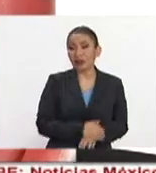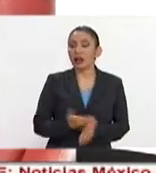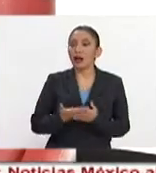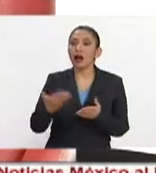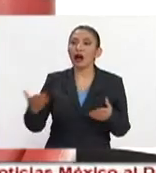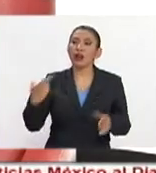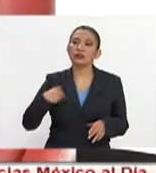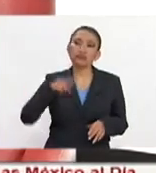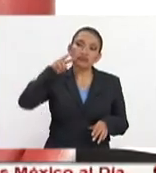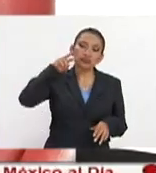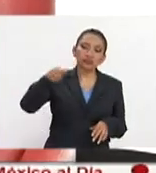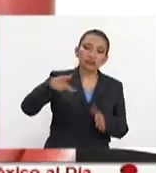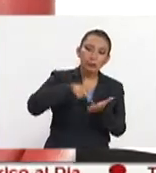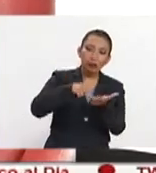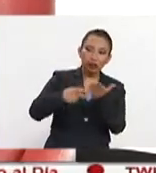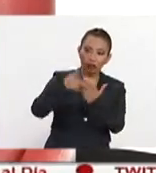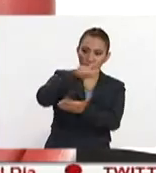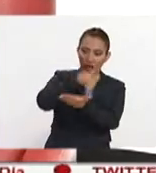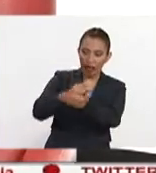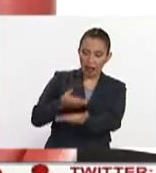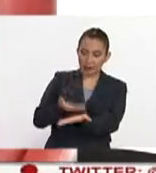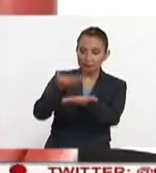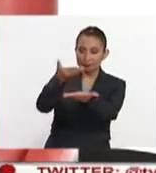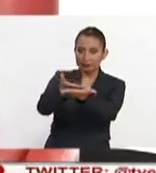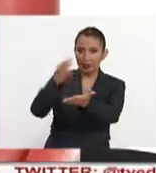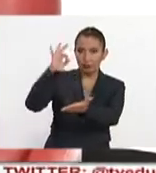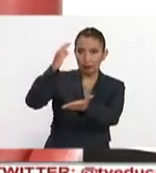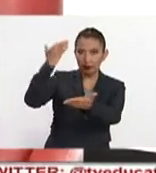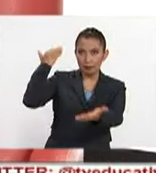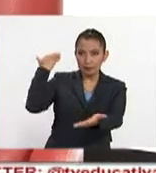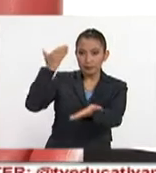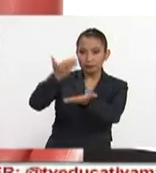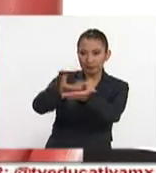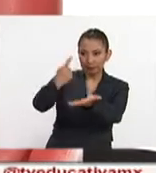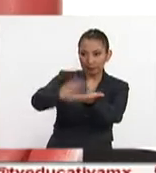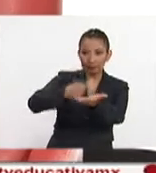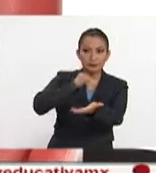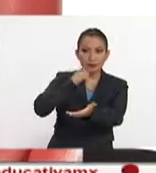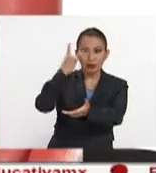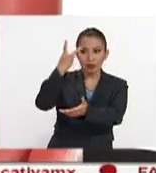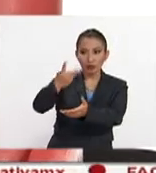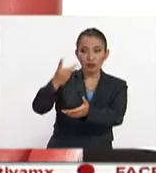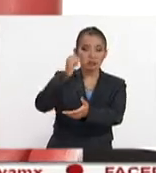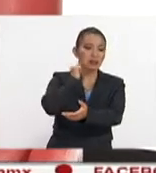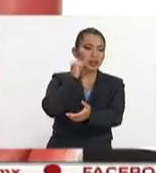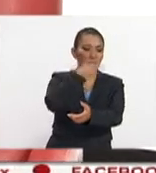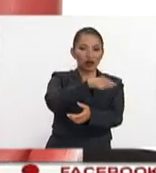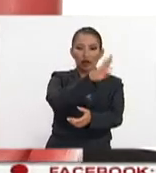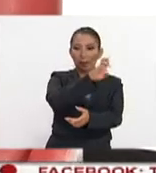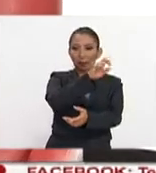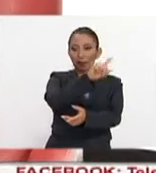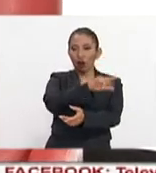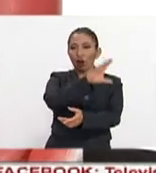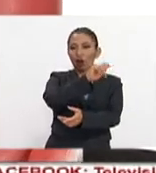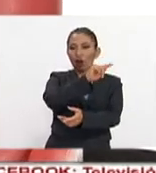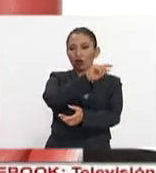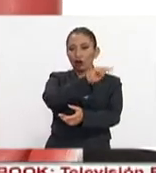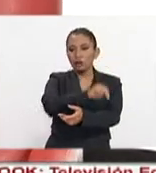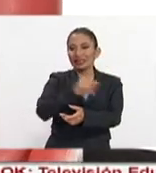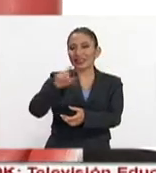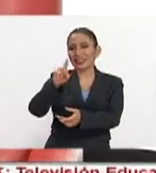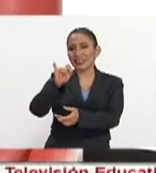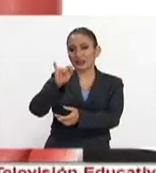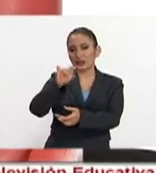estamos viendo un proyecto de ley que se presentó desde febrero en el Senado por 2 senadores republicanos, Tom Cotton de Arkansas y